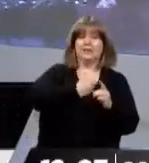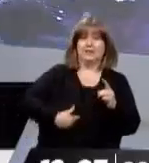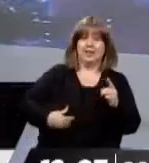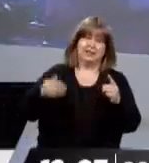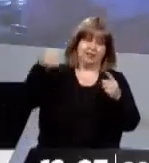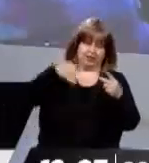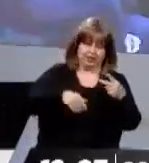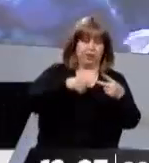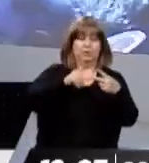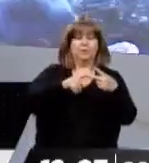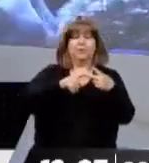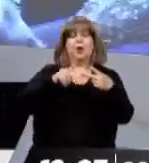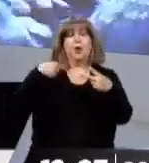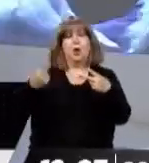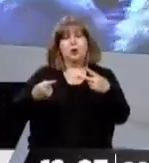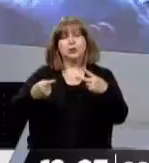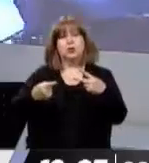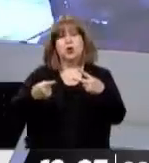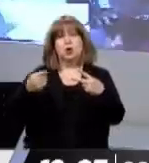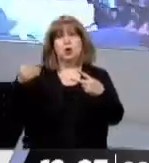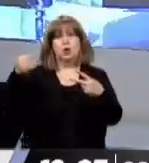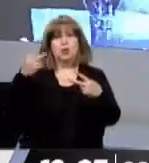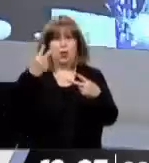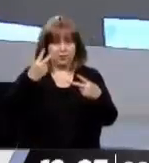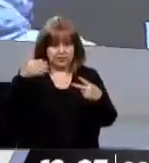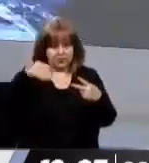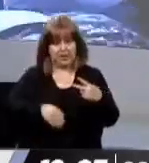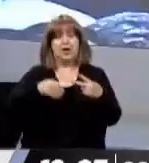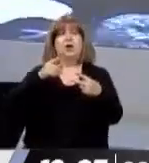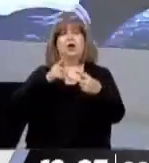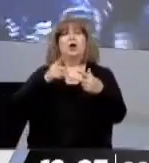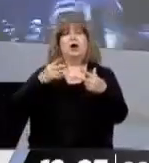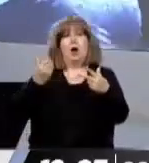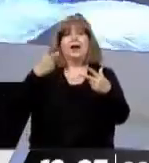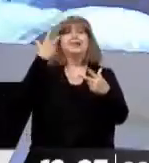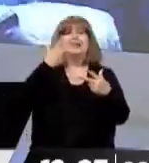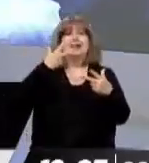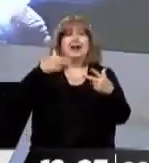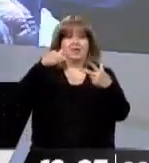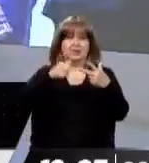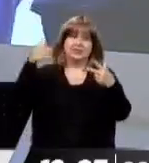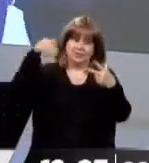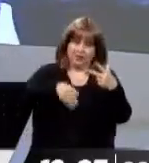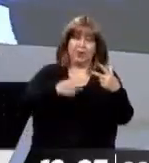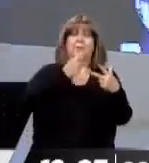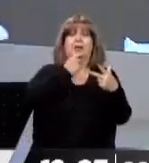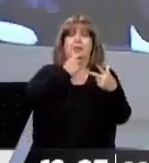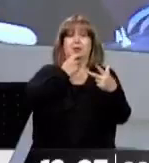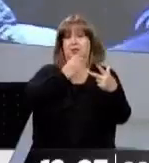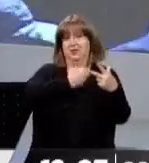Y ahora, se frustró la primera, que fue en octubre del 20, porque dio positivo a casi todo el círculo, claro, cercano de Suárez. Gabinete provincial.